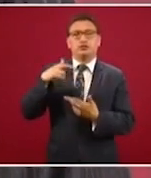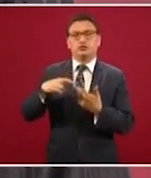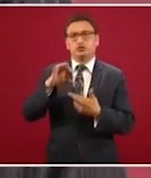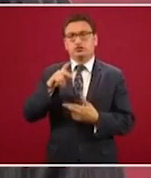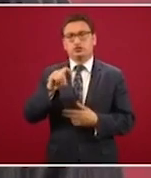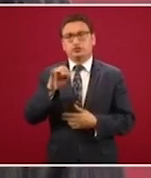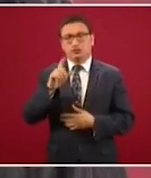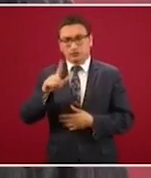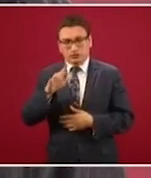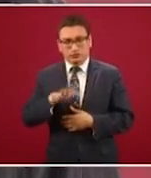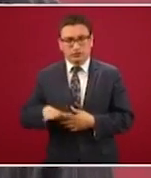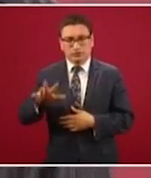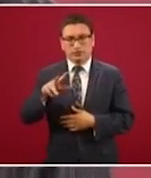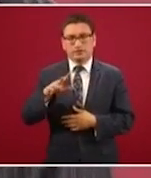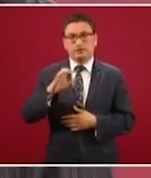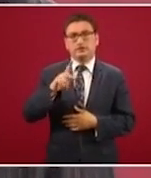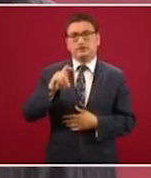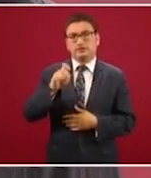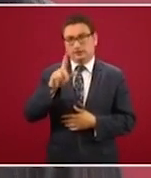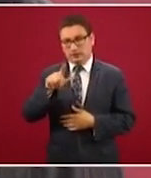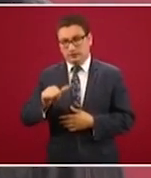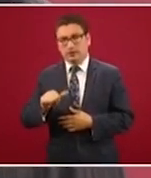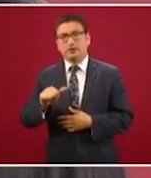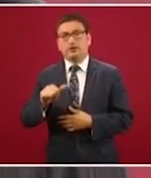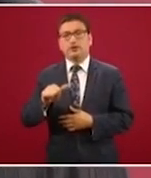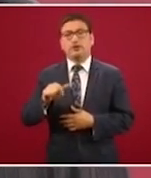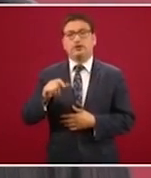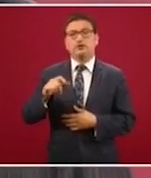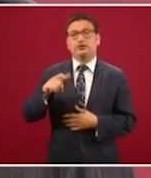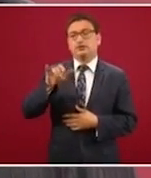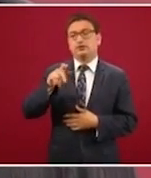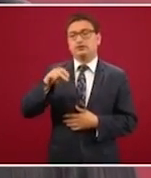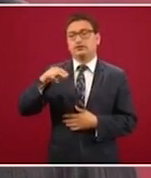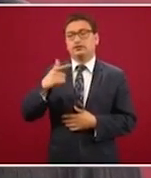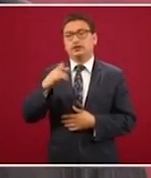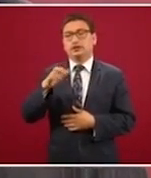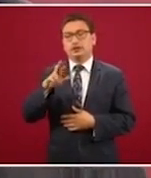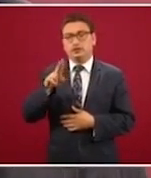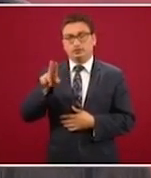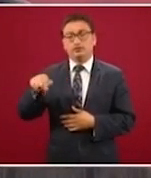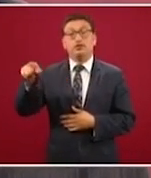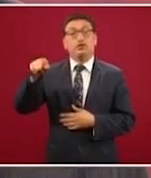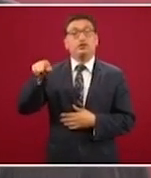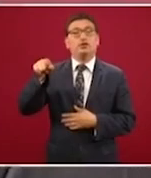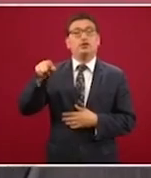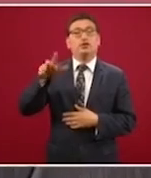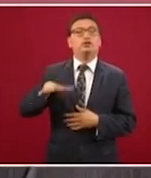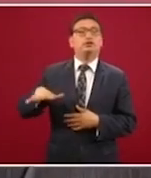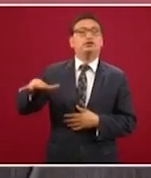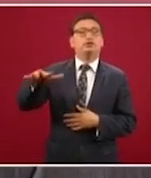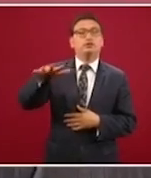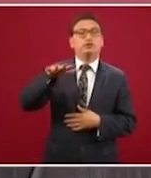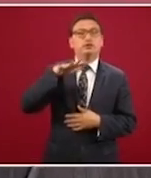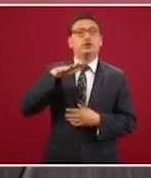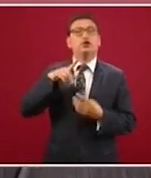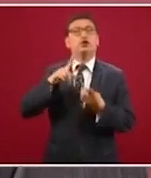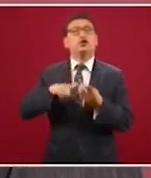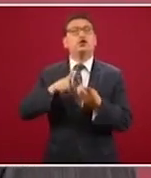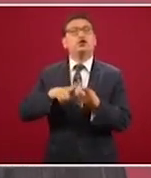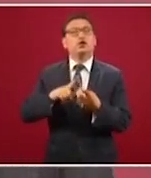chontal de Centla a Quintín Arauz. Es donde